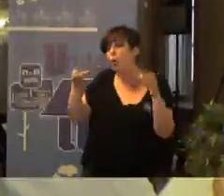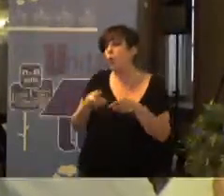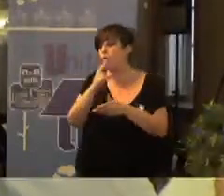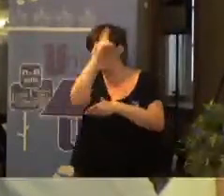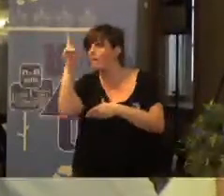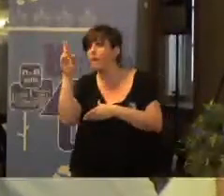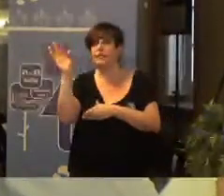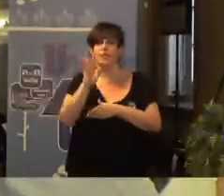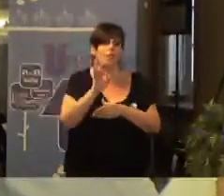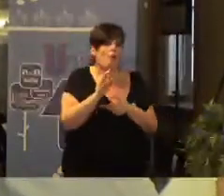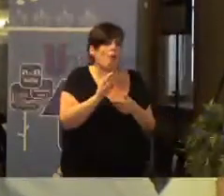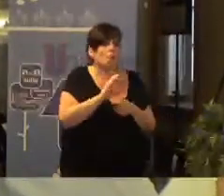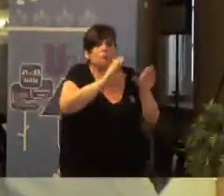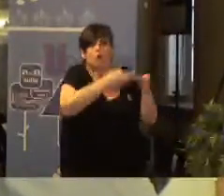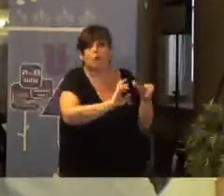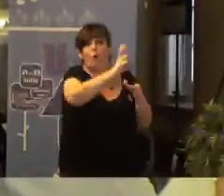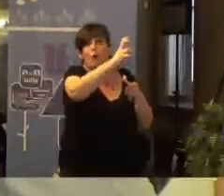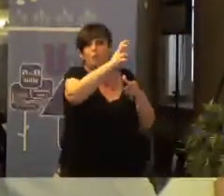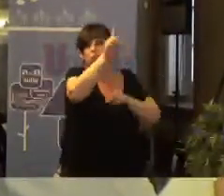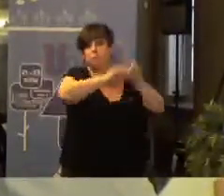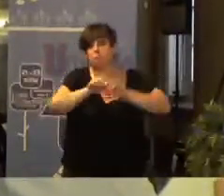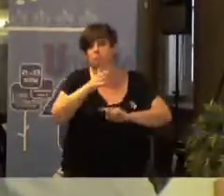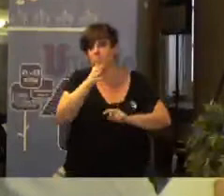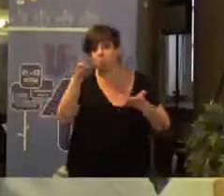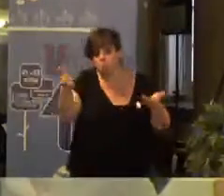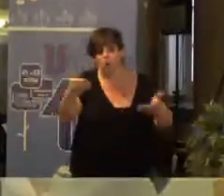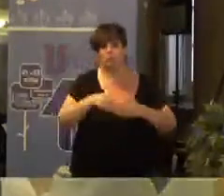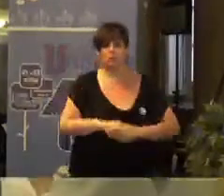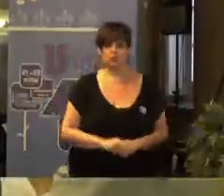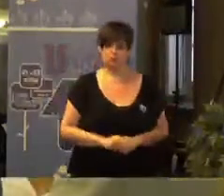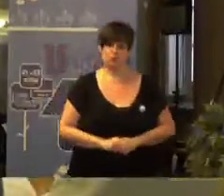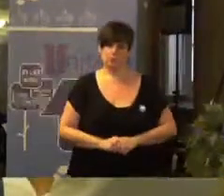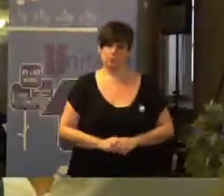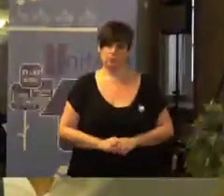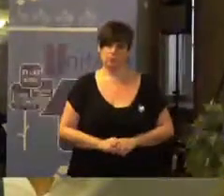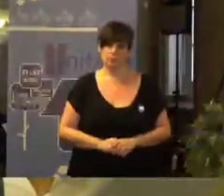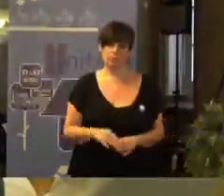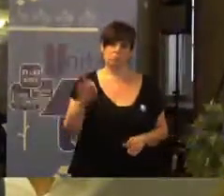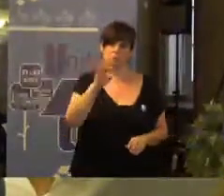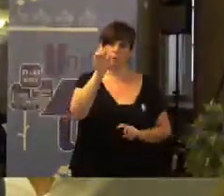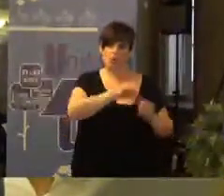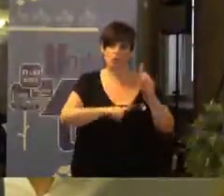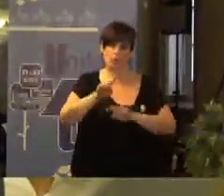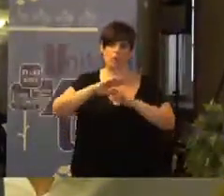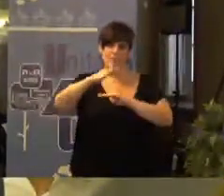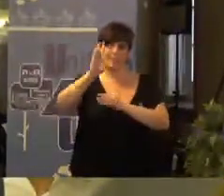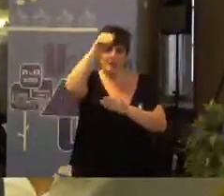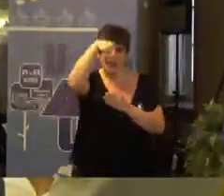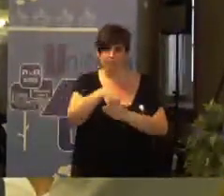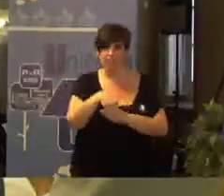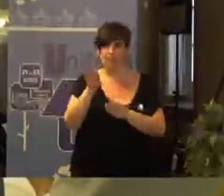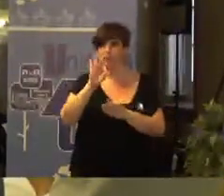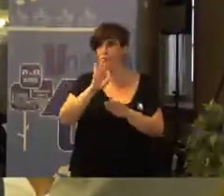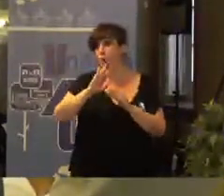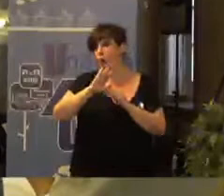ou problemas que temos co grupo parlamentario no Parlamento do Hórreo, ou problemas que temos dentro de Marea, ou problemas que temos nas relacións